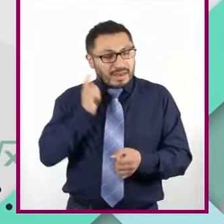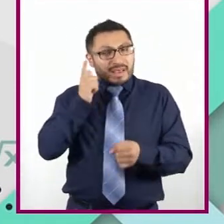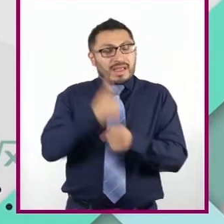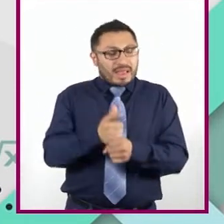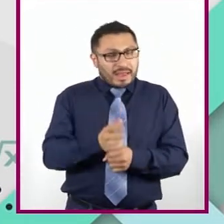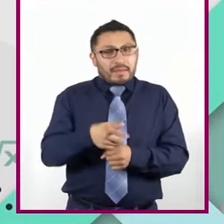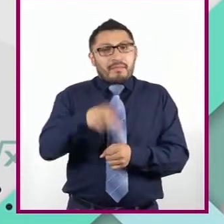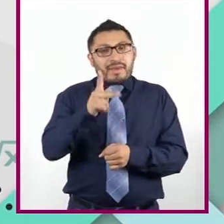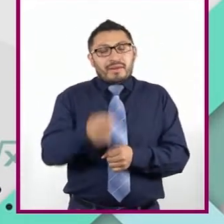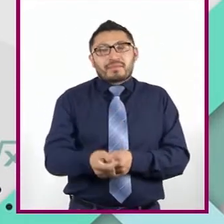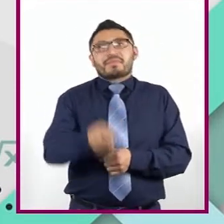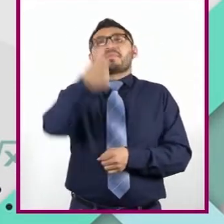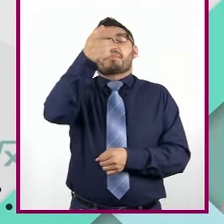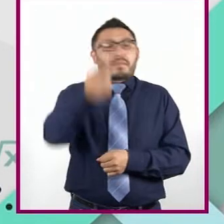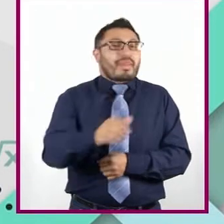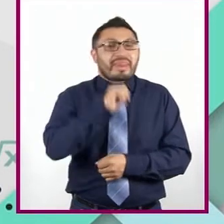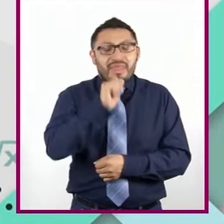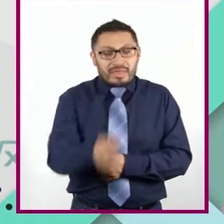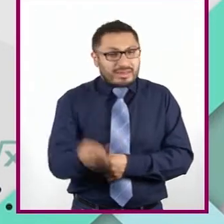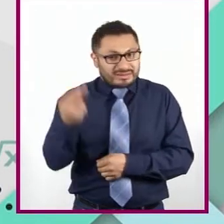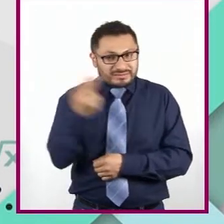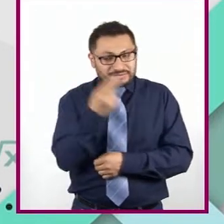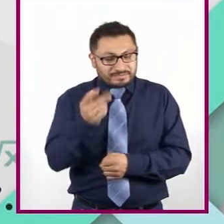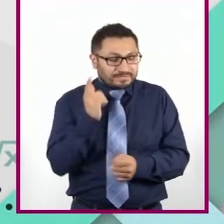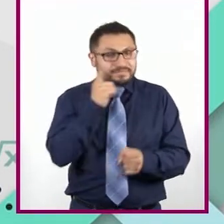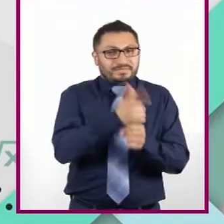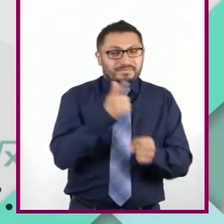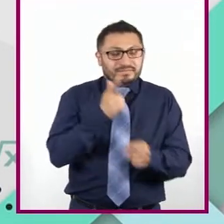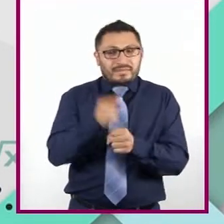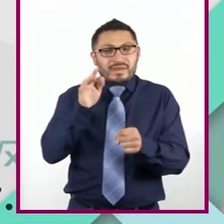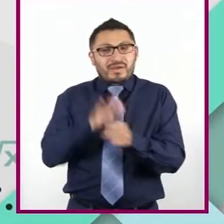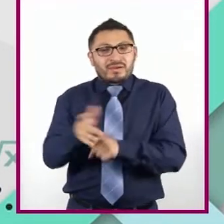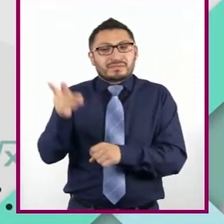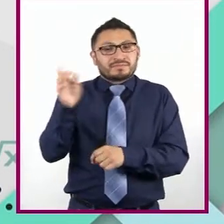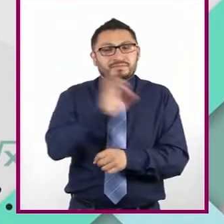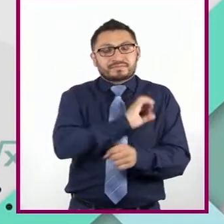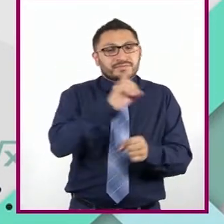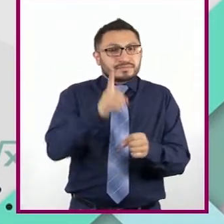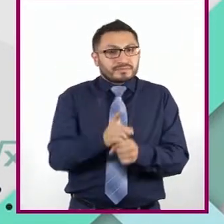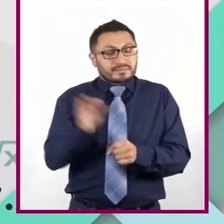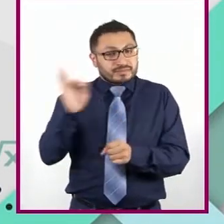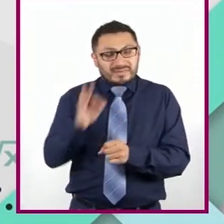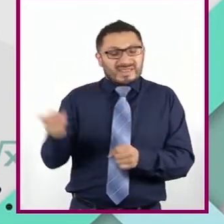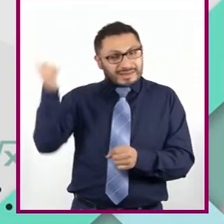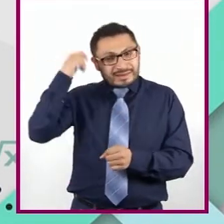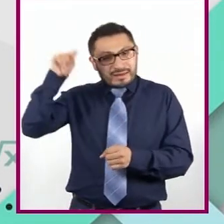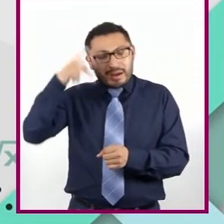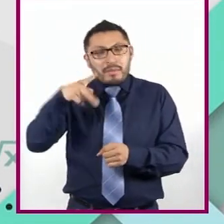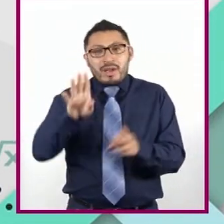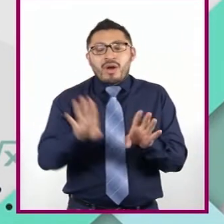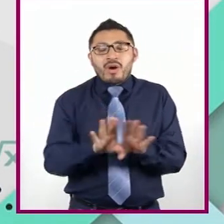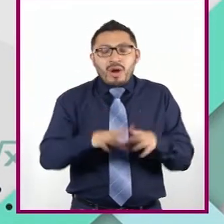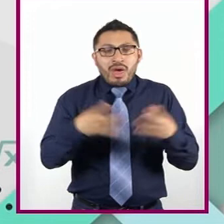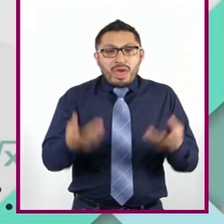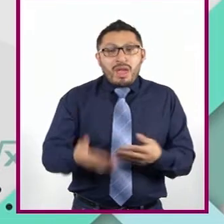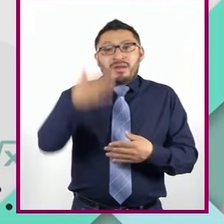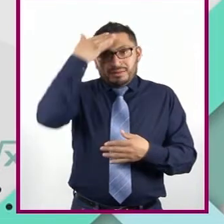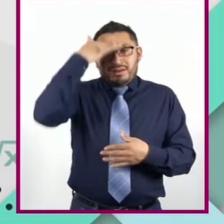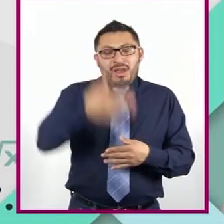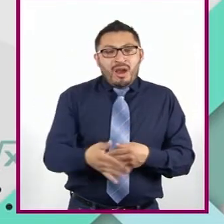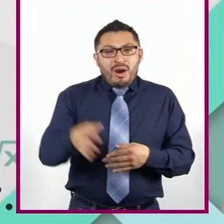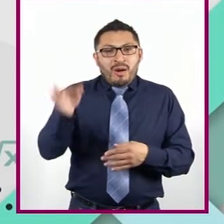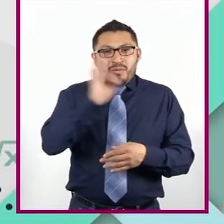es necesario determinar la probabilidad teórica. Pero, ¿cómo podemos determinarla? Sabemos que